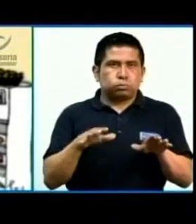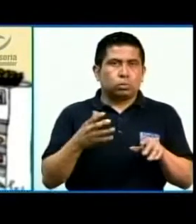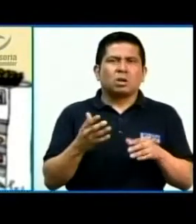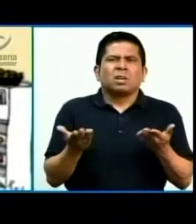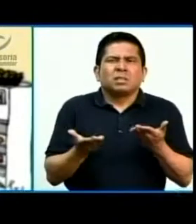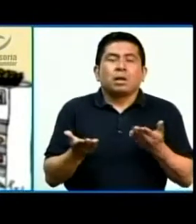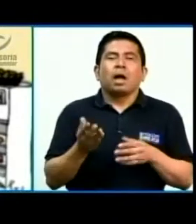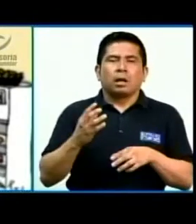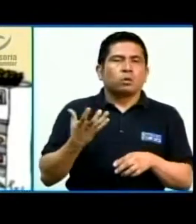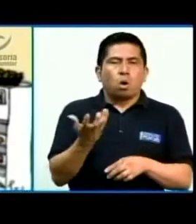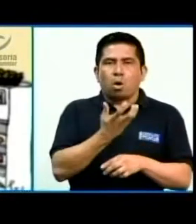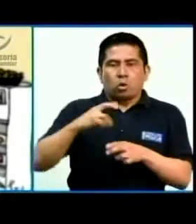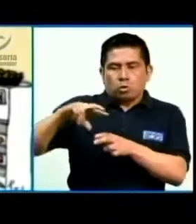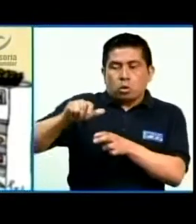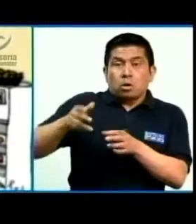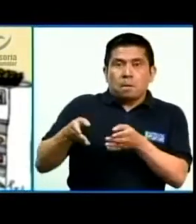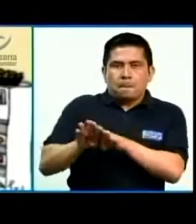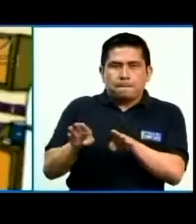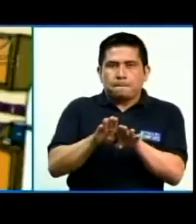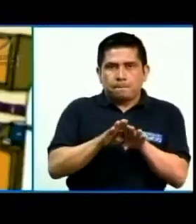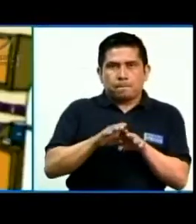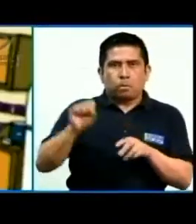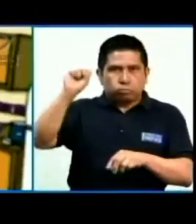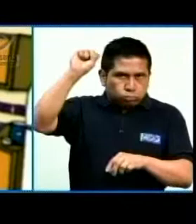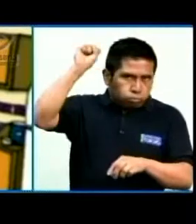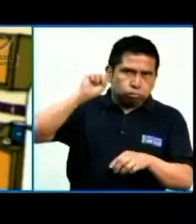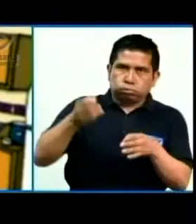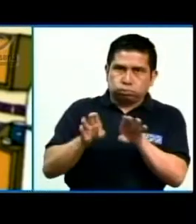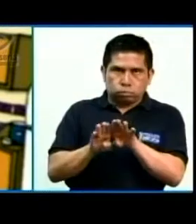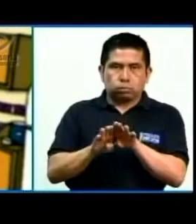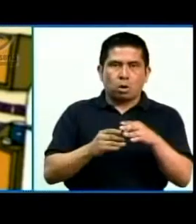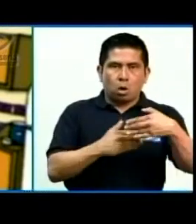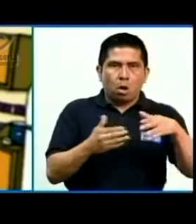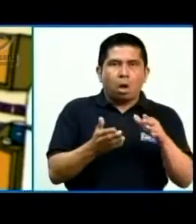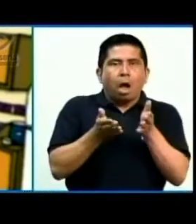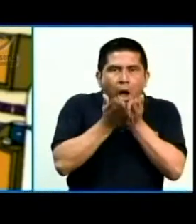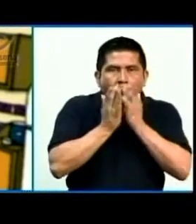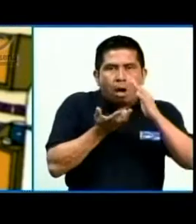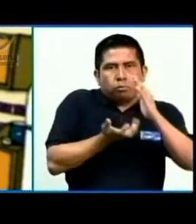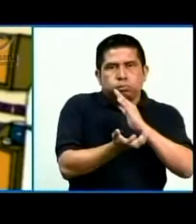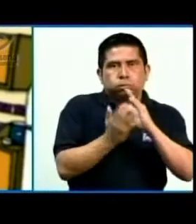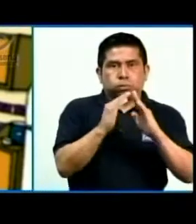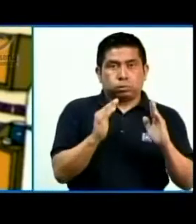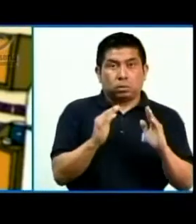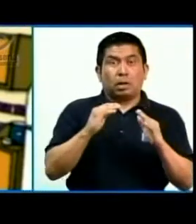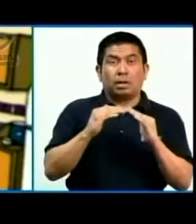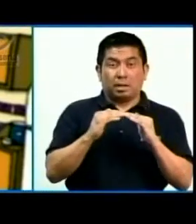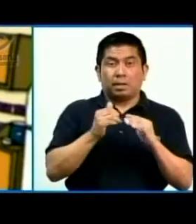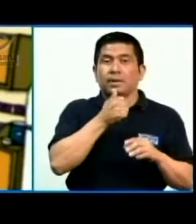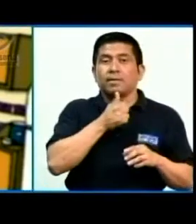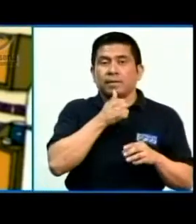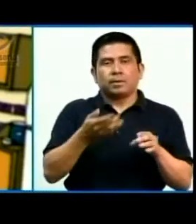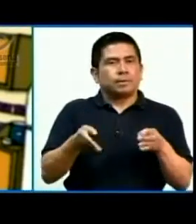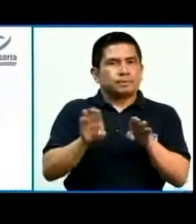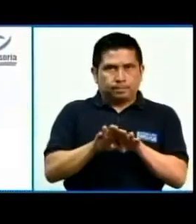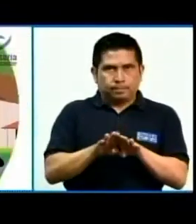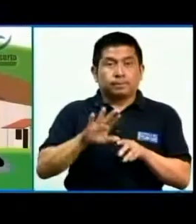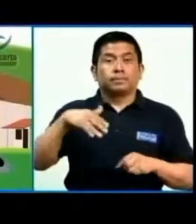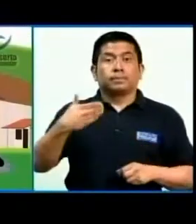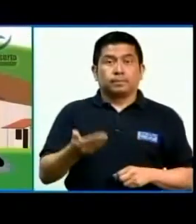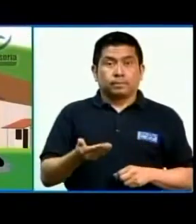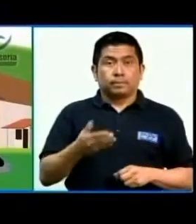fugas, cerrando todos los chorros, regaderas, cisternas y también válvulas de